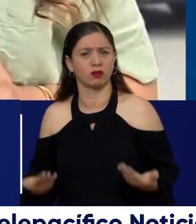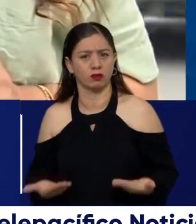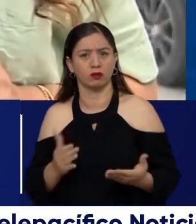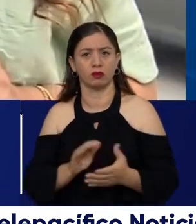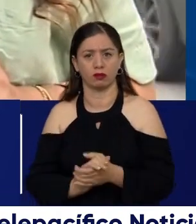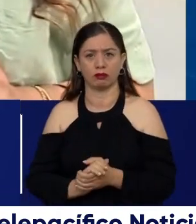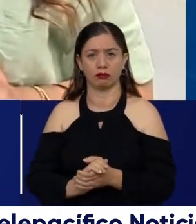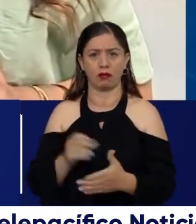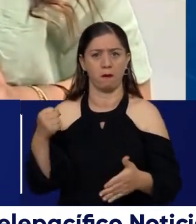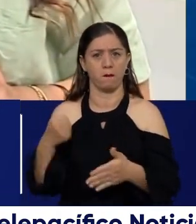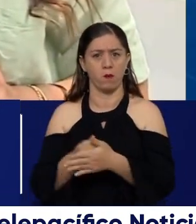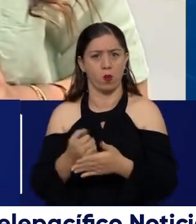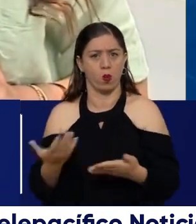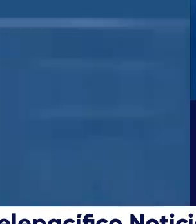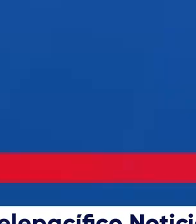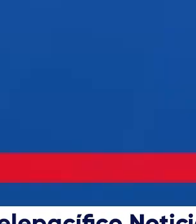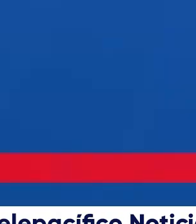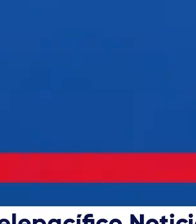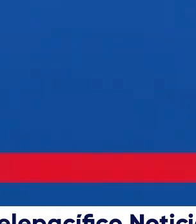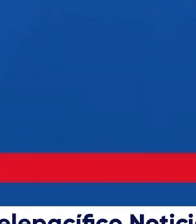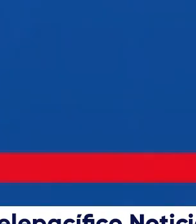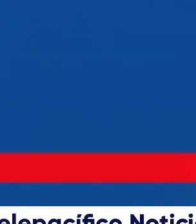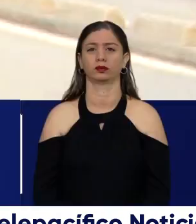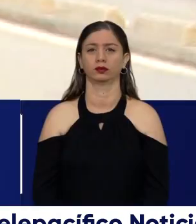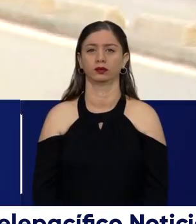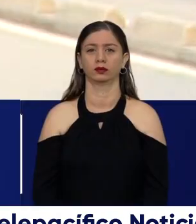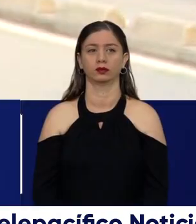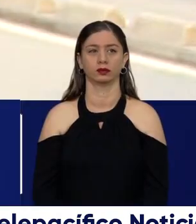momento de este incidente?